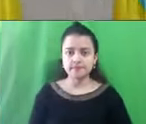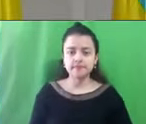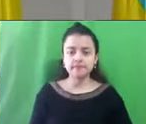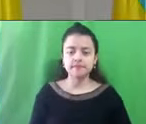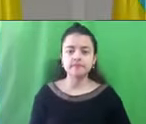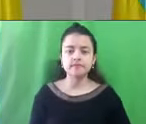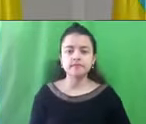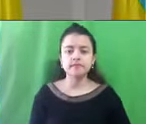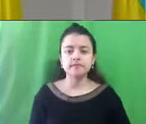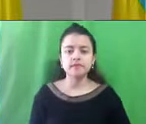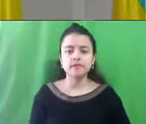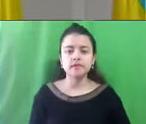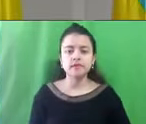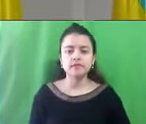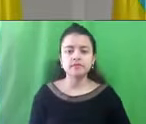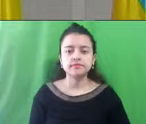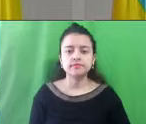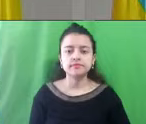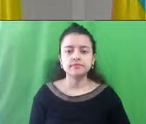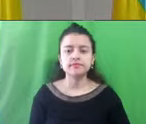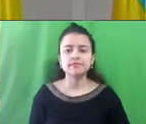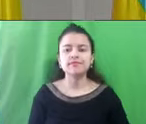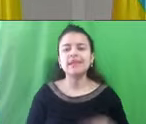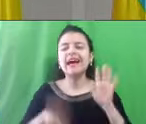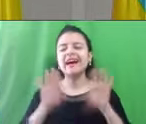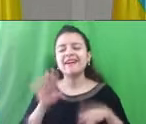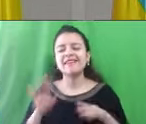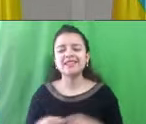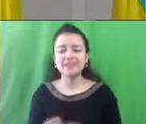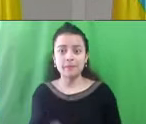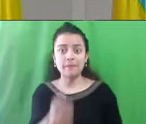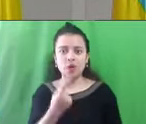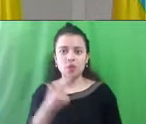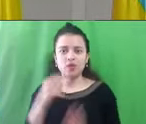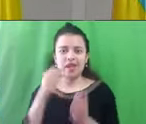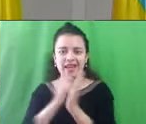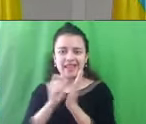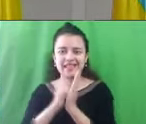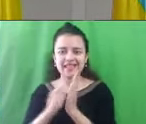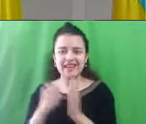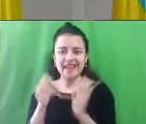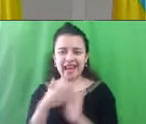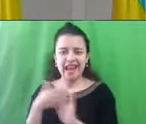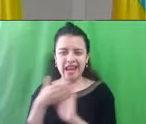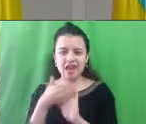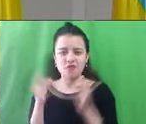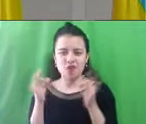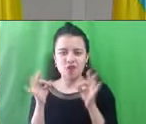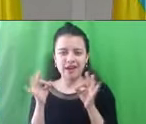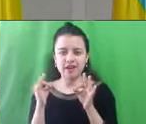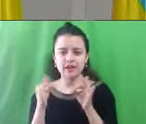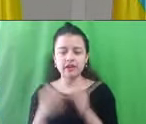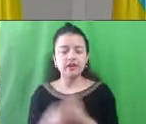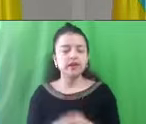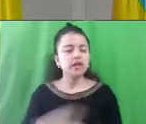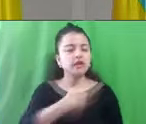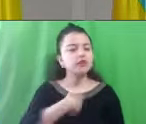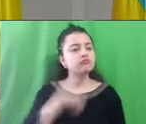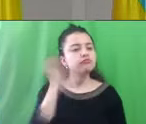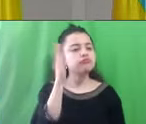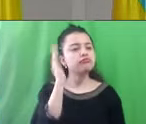pasado que las preguntas se resuelven en el mismo transcurso de la rendición de cuentas. Y de igual manera, para hacer el procedimiento